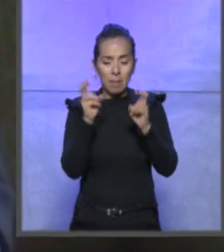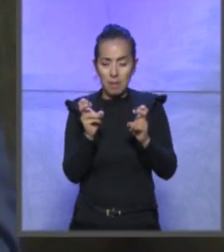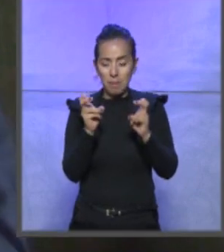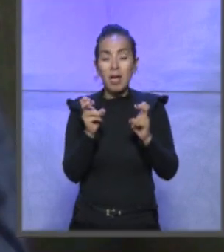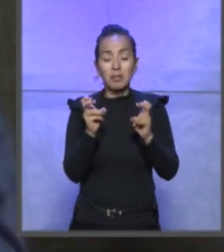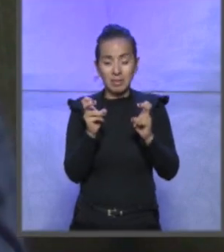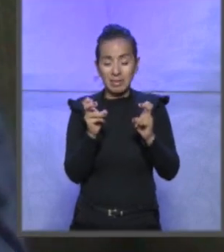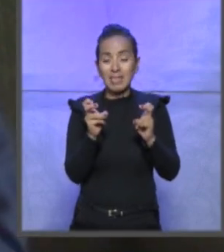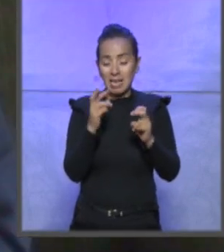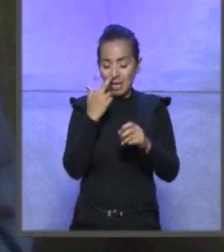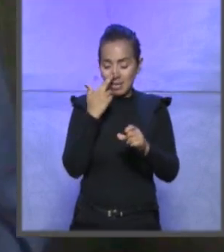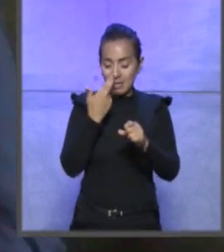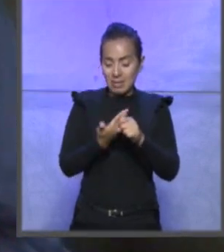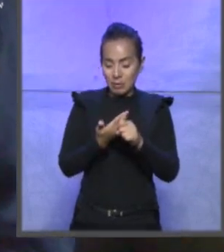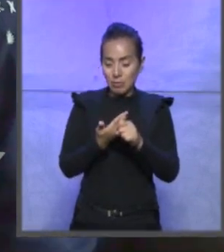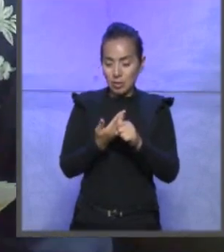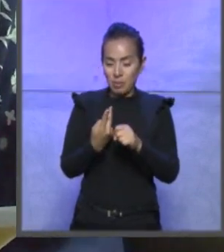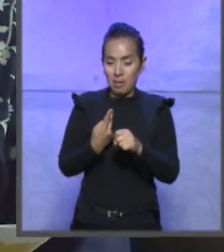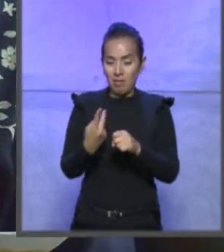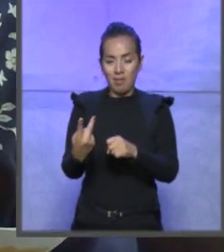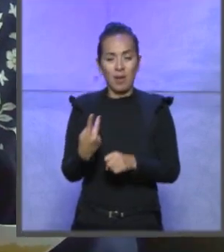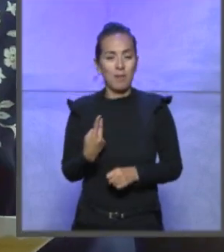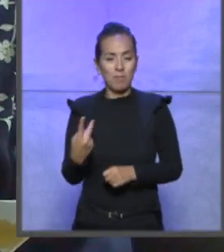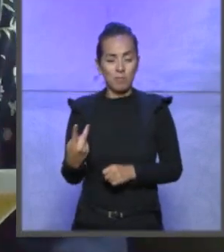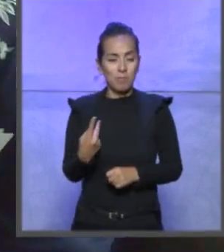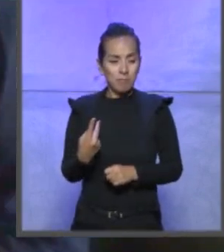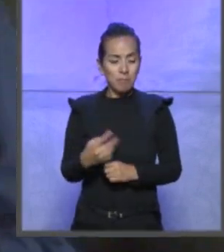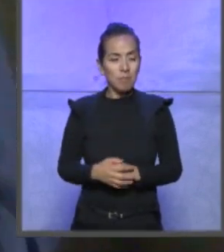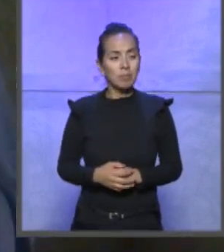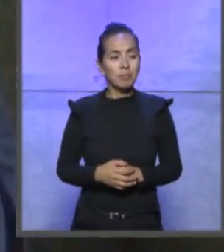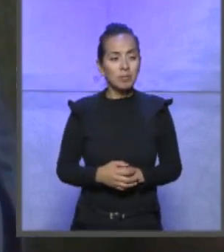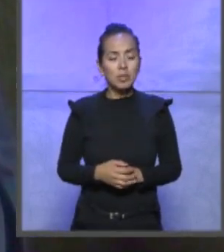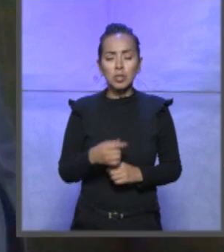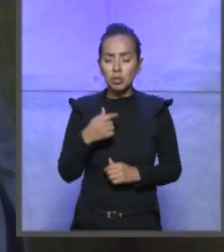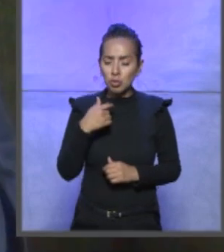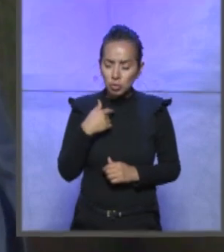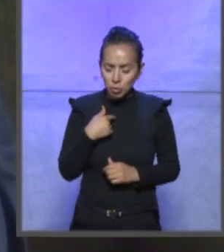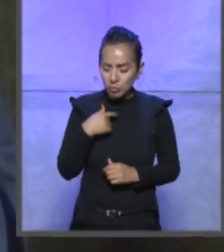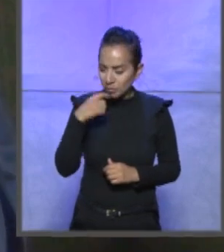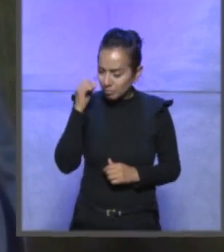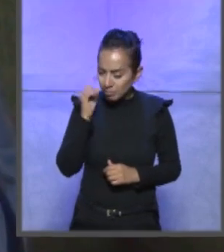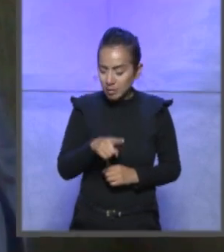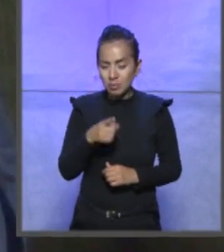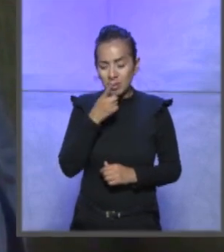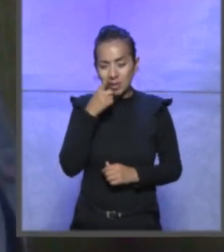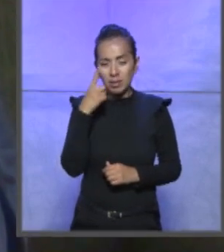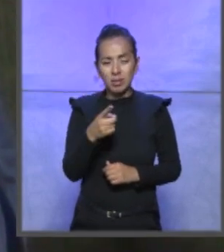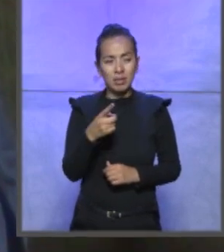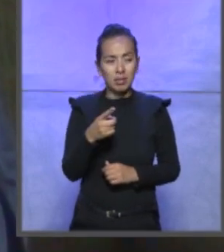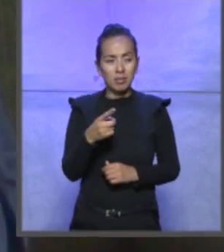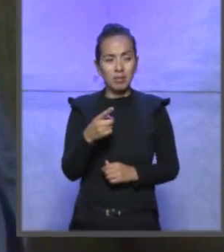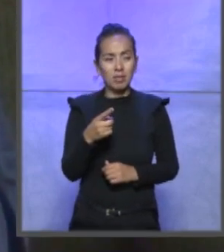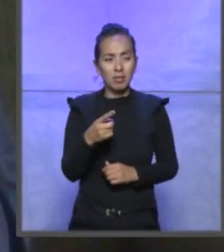la corresponsabilidad. El tema de la corresponsabilidad y yo me atrevería a decir también que